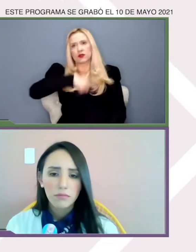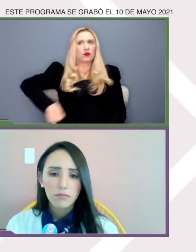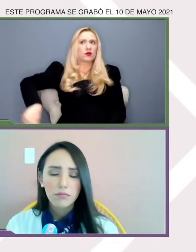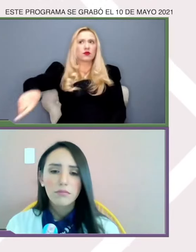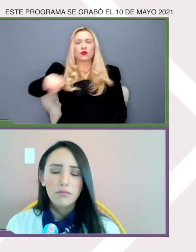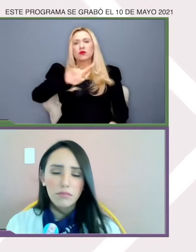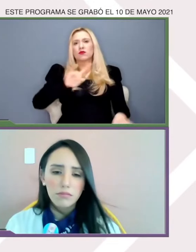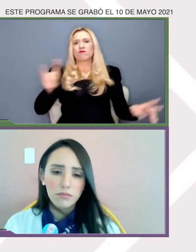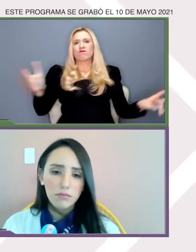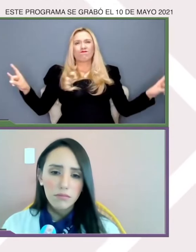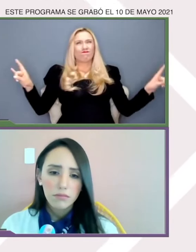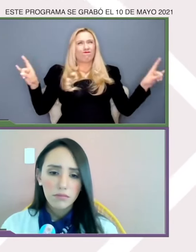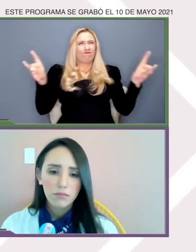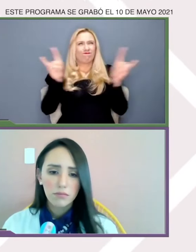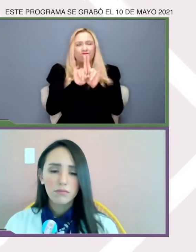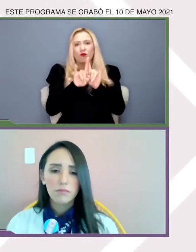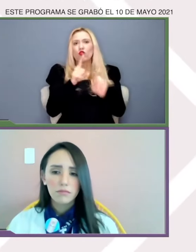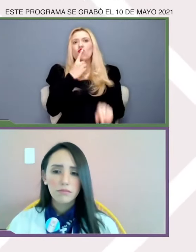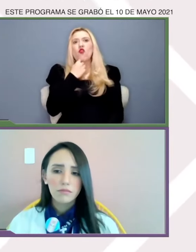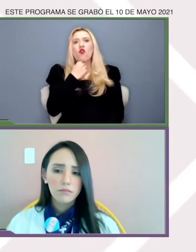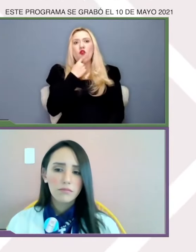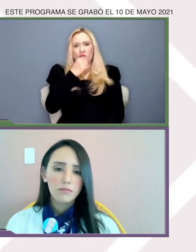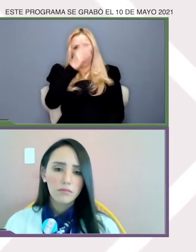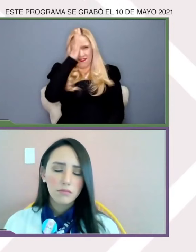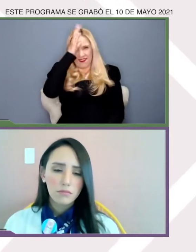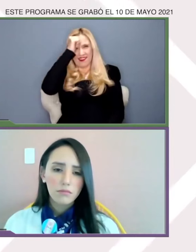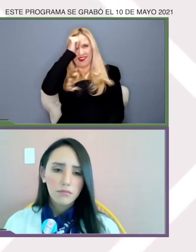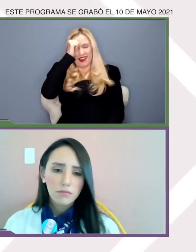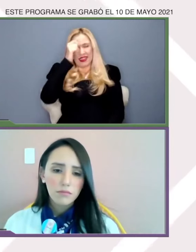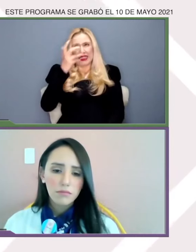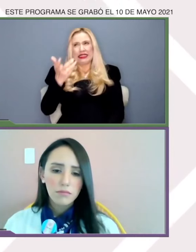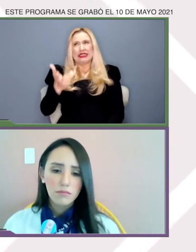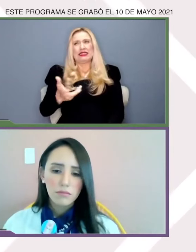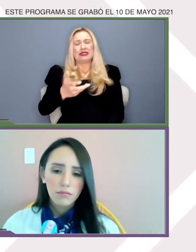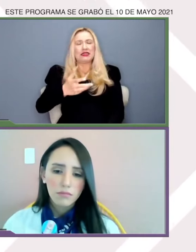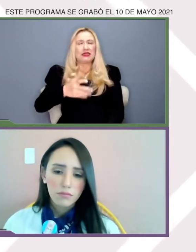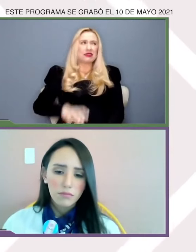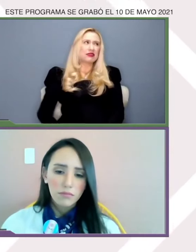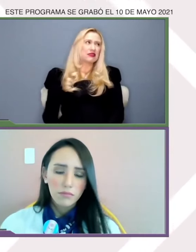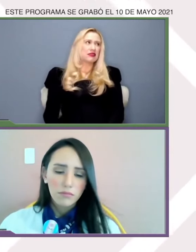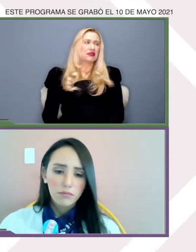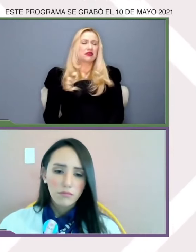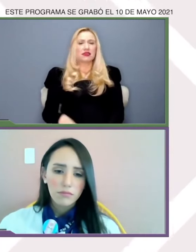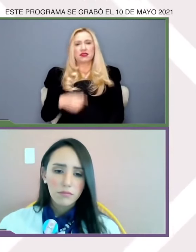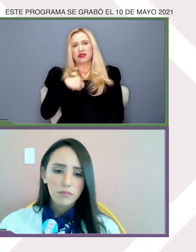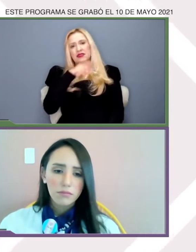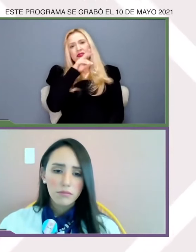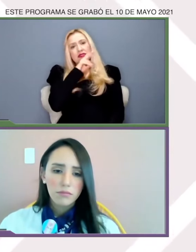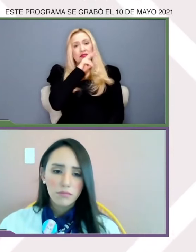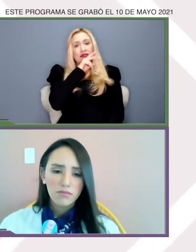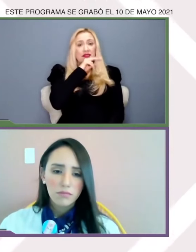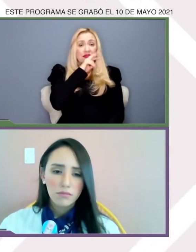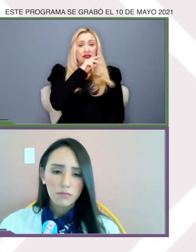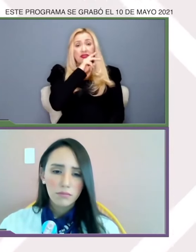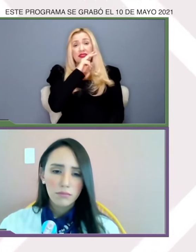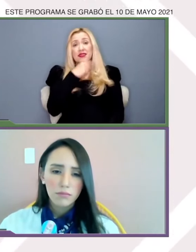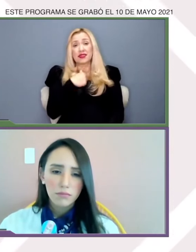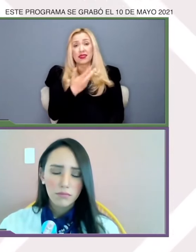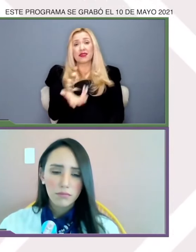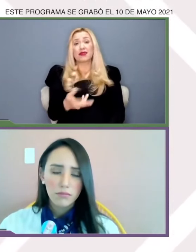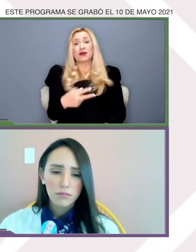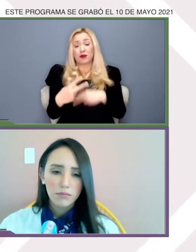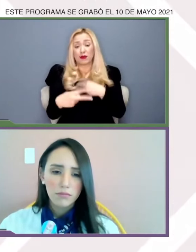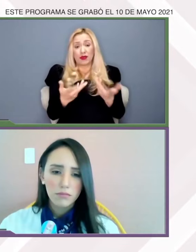totalmente en el semáforo rojo, ¿no? Y para mí fue realmente muy preocupante, ¿no? El qué voy a